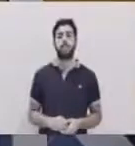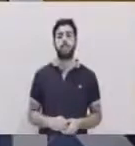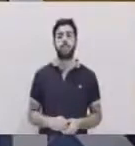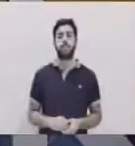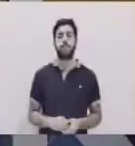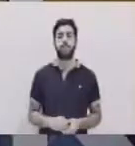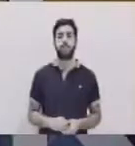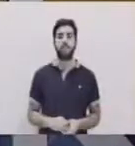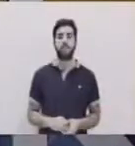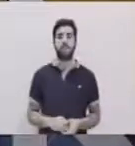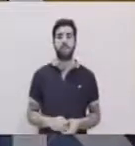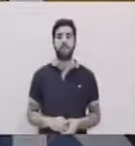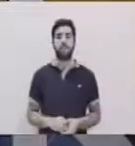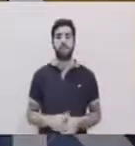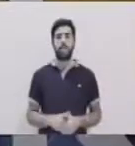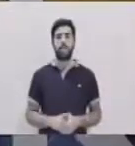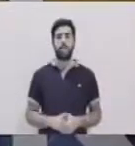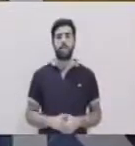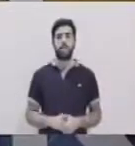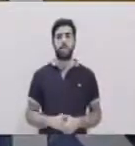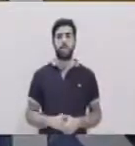poquito. Sí.